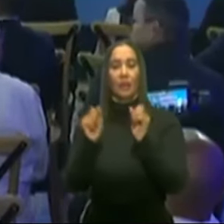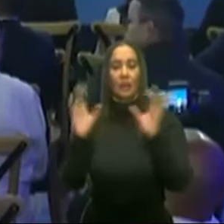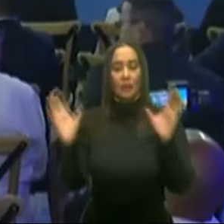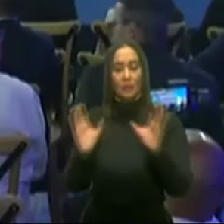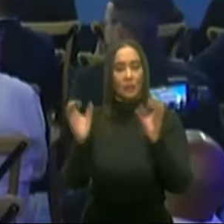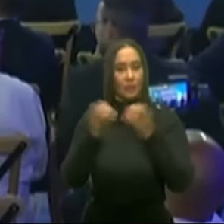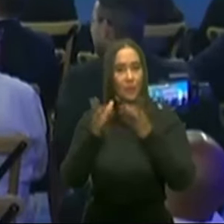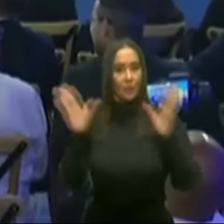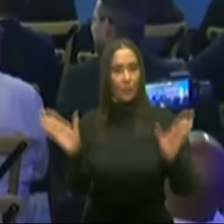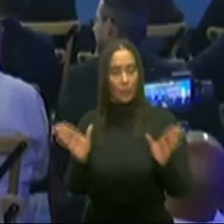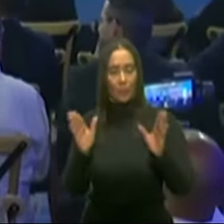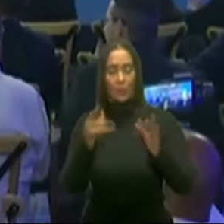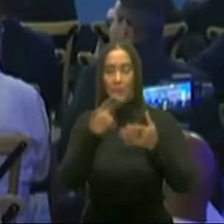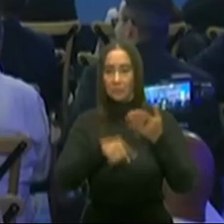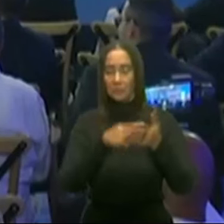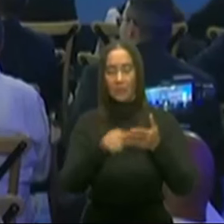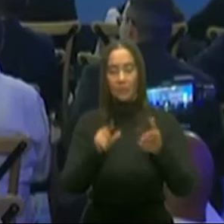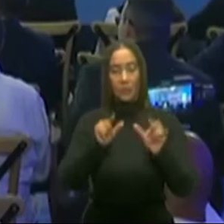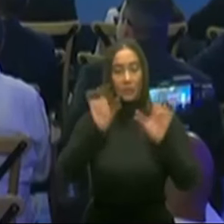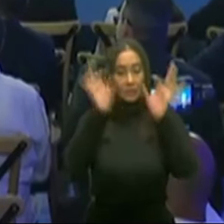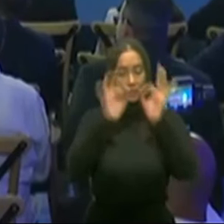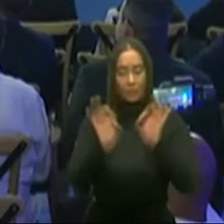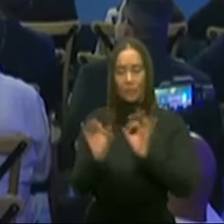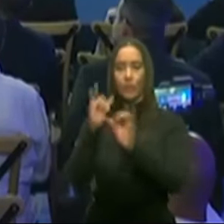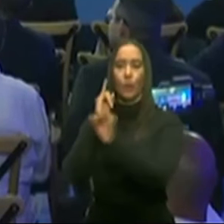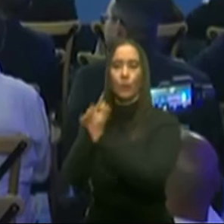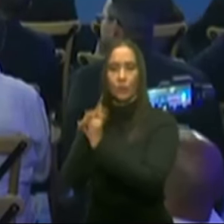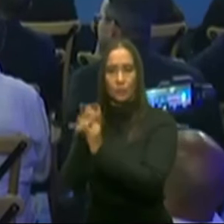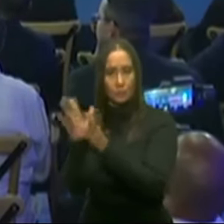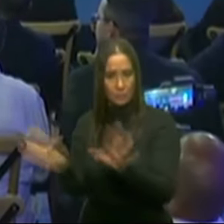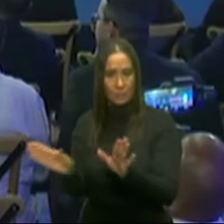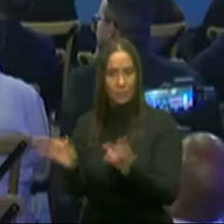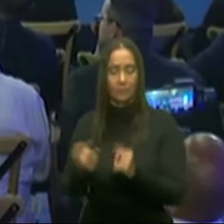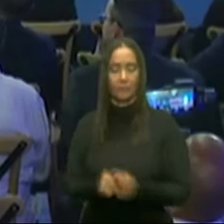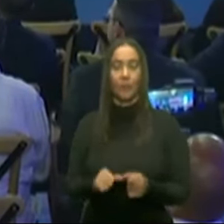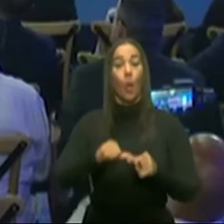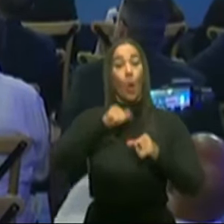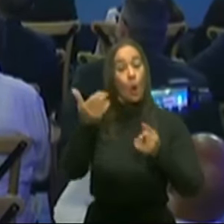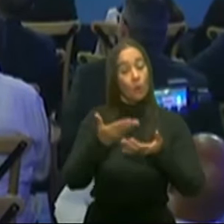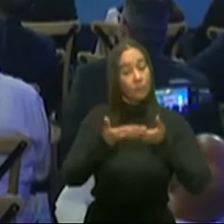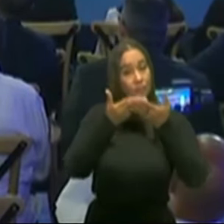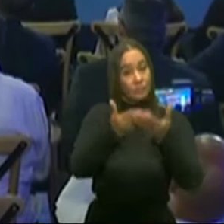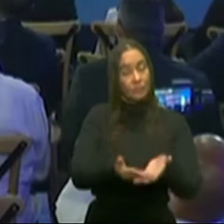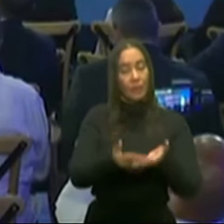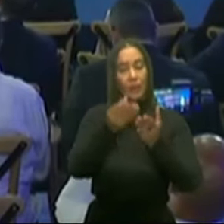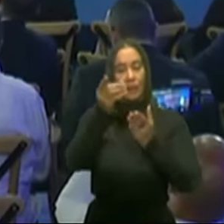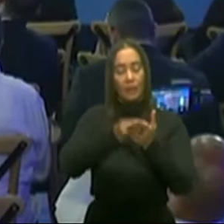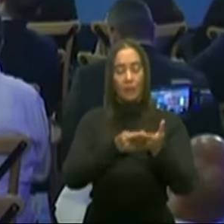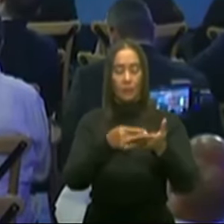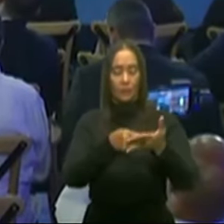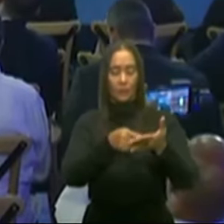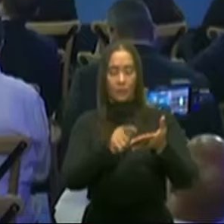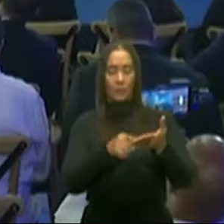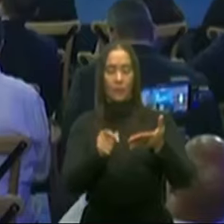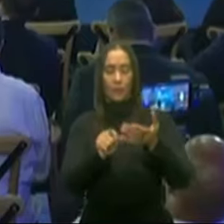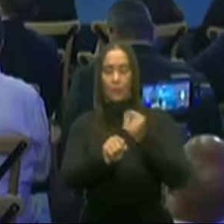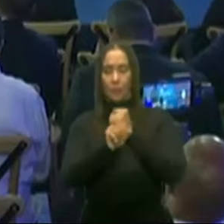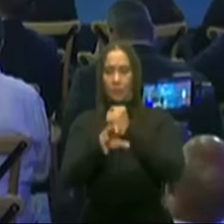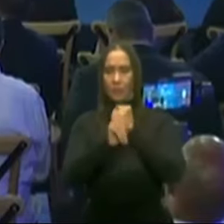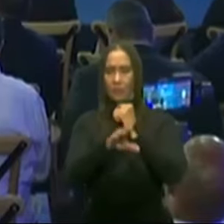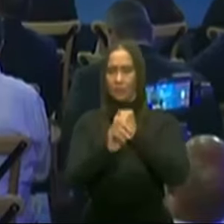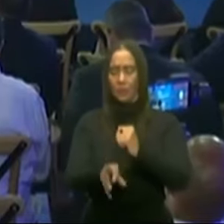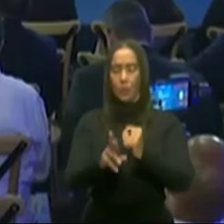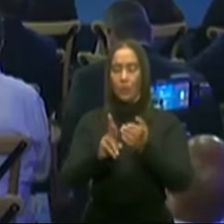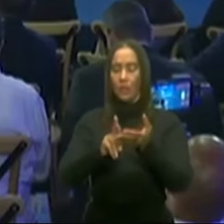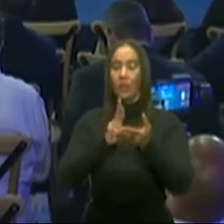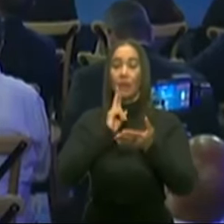¿eh? Es una propuesta ante el Poder Legislativo. Los diputados y senadores tienen que estudiar, analizar y